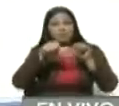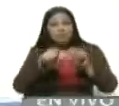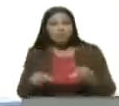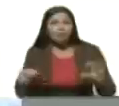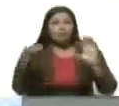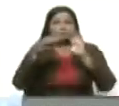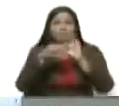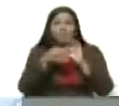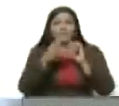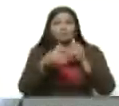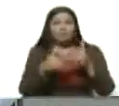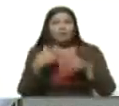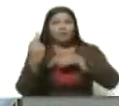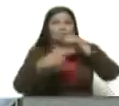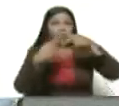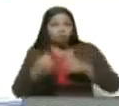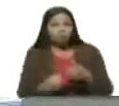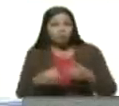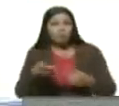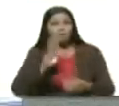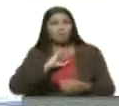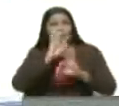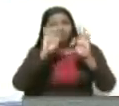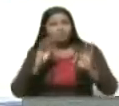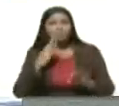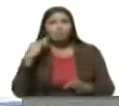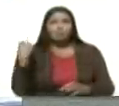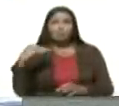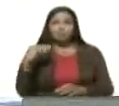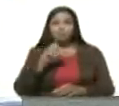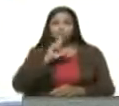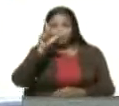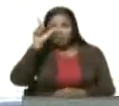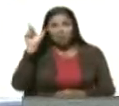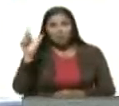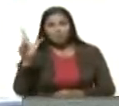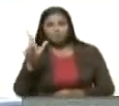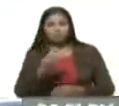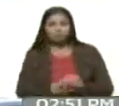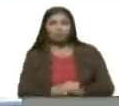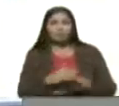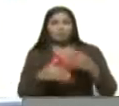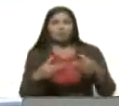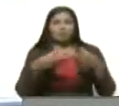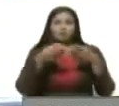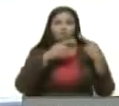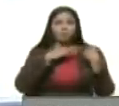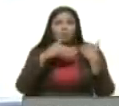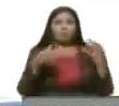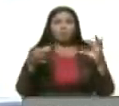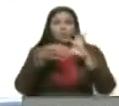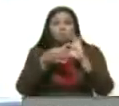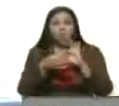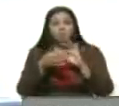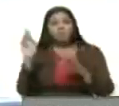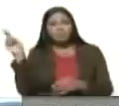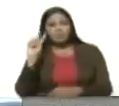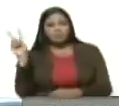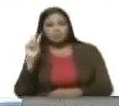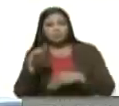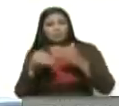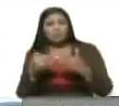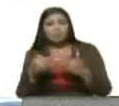unidad revolucionaria, JPSUV y el Partido Socialista Unido de Venezuela,